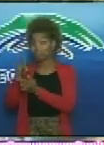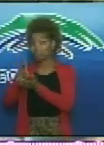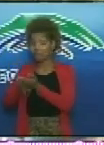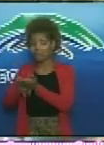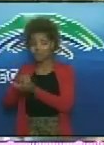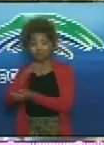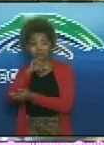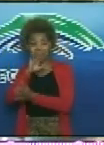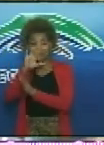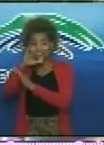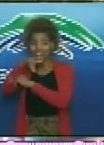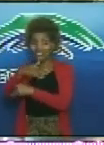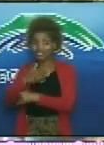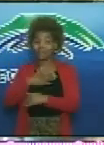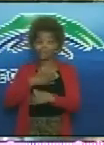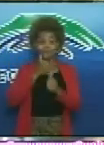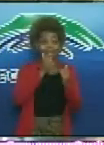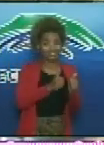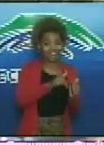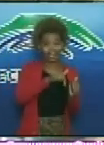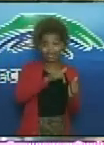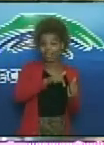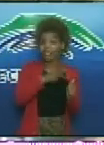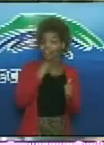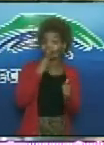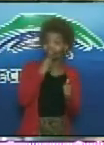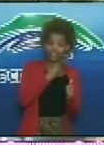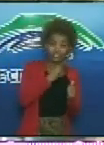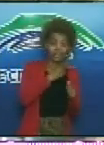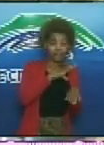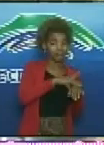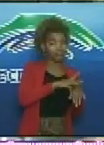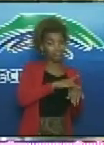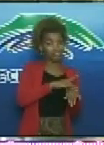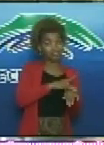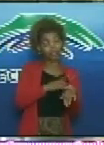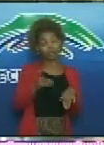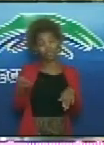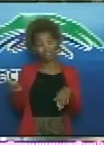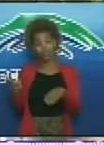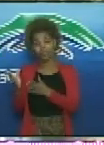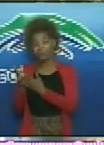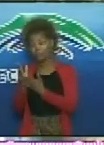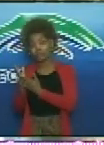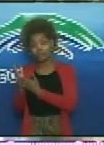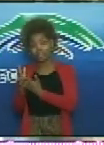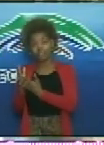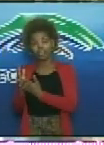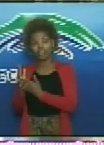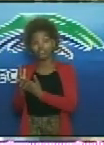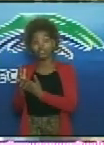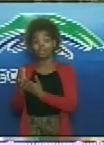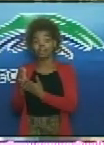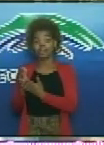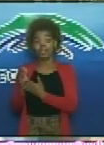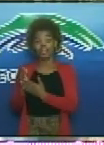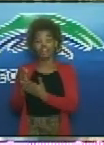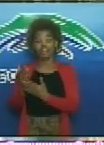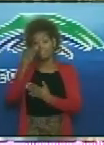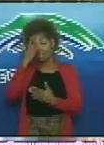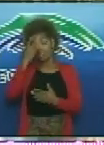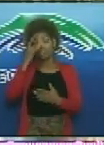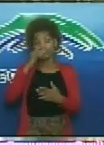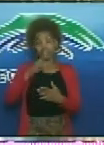tareas, además de las que les tocan en el trabajo y en el estudio. Siempre con la compañía del resto de la